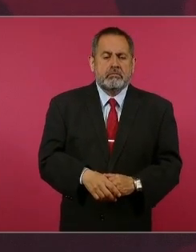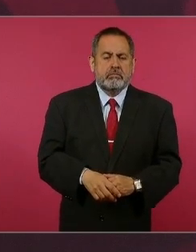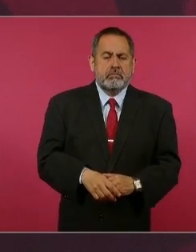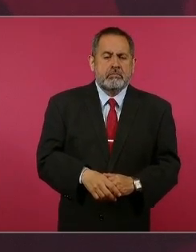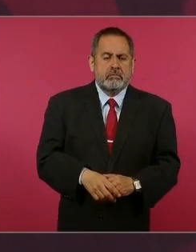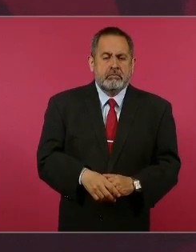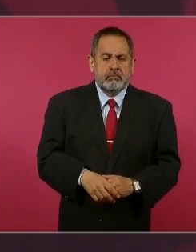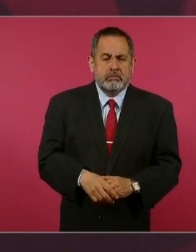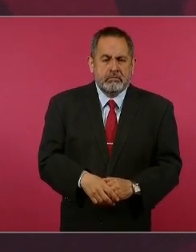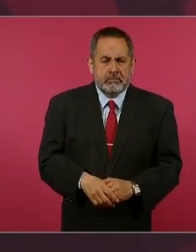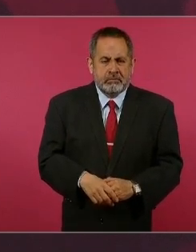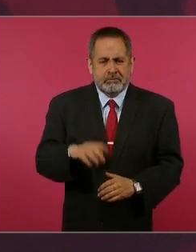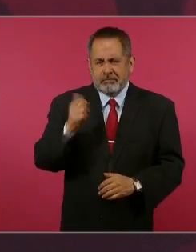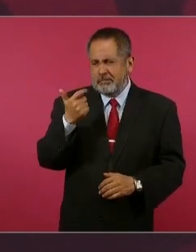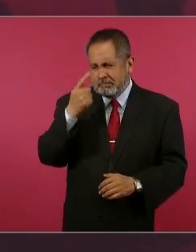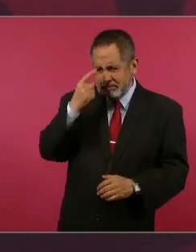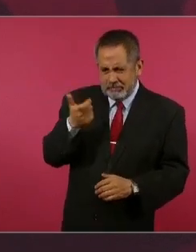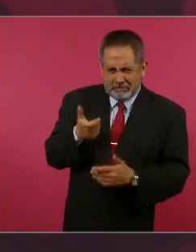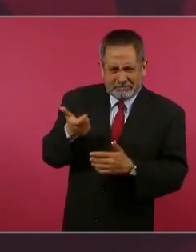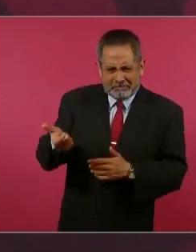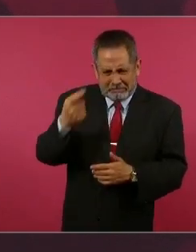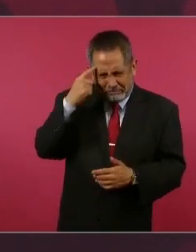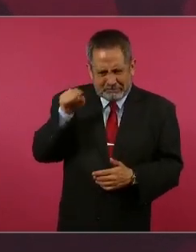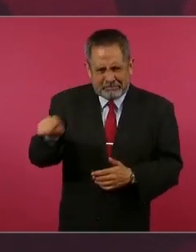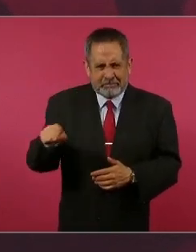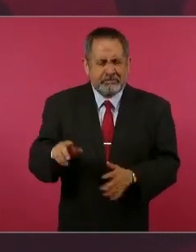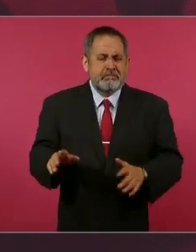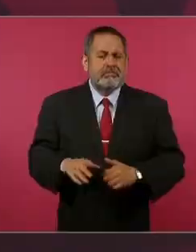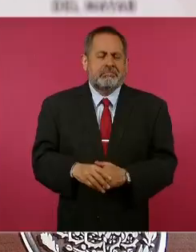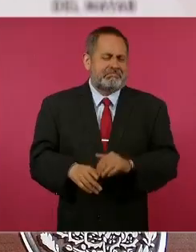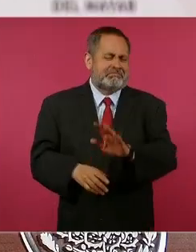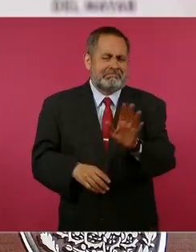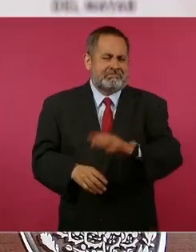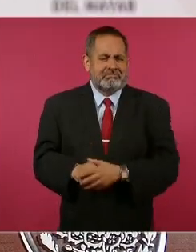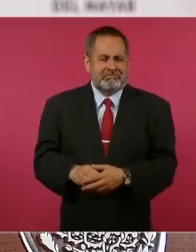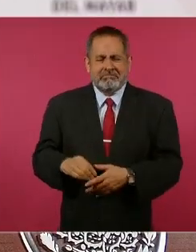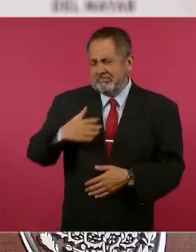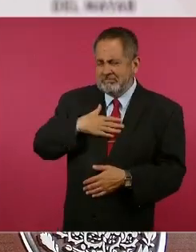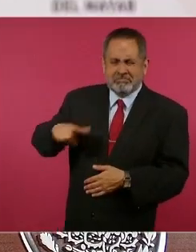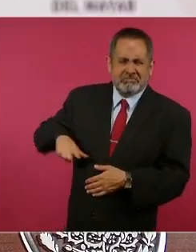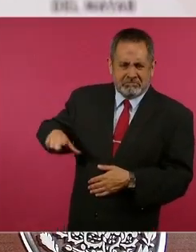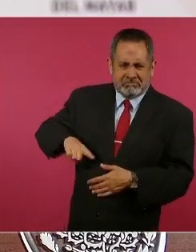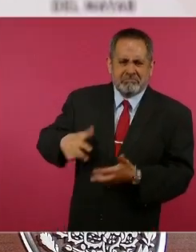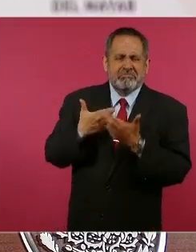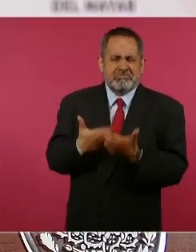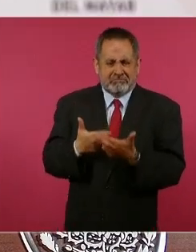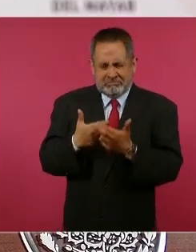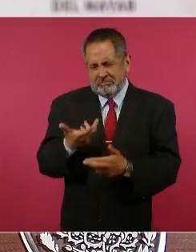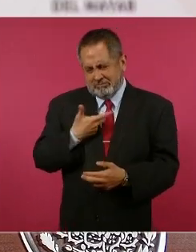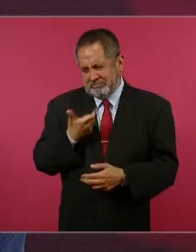¿No hay algo para ella? No hay problema. Es que el gobierno tiene ahorros.